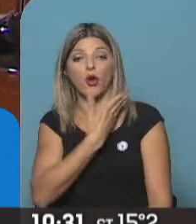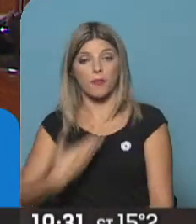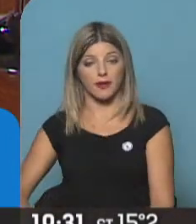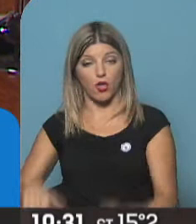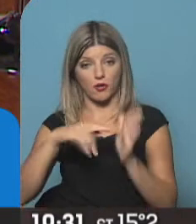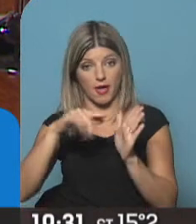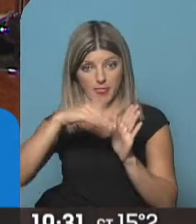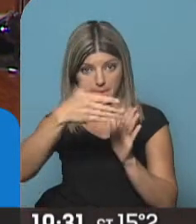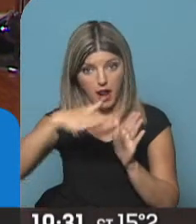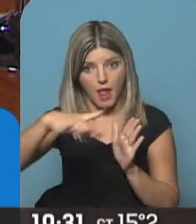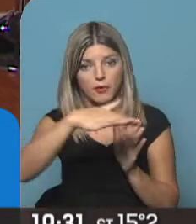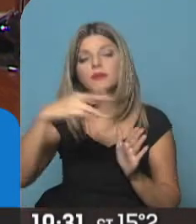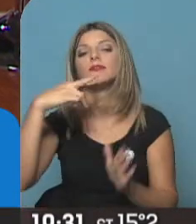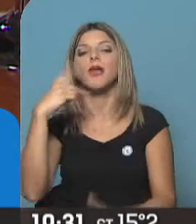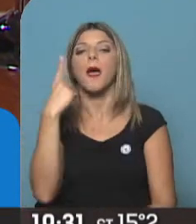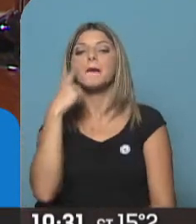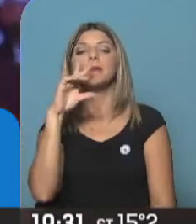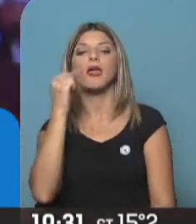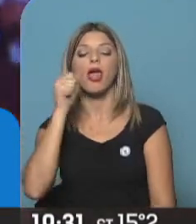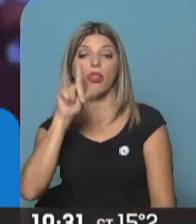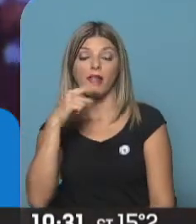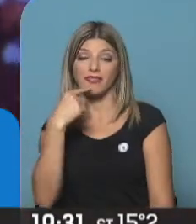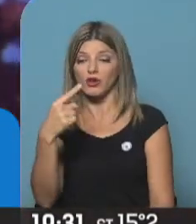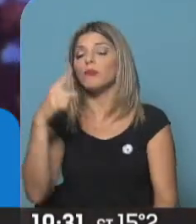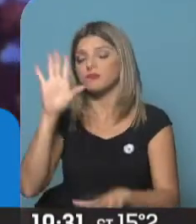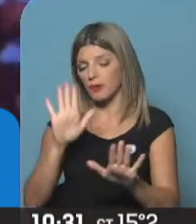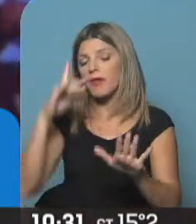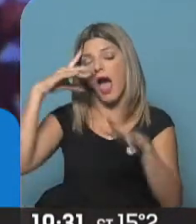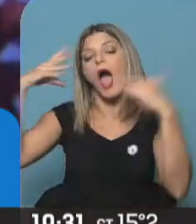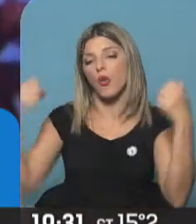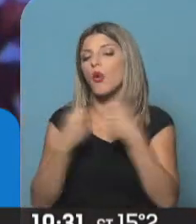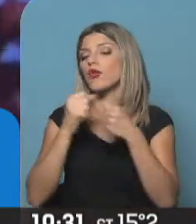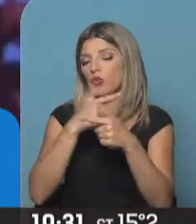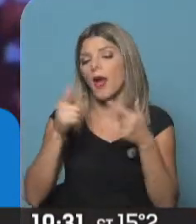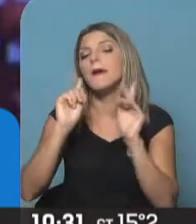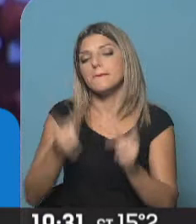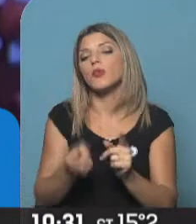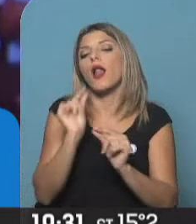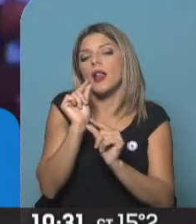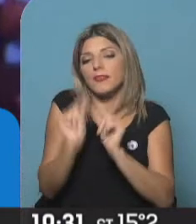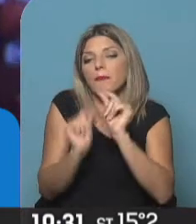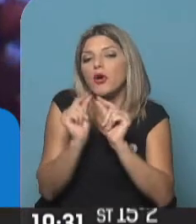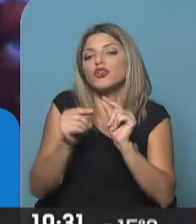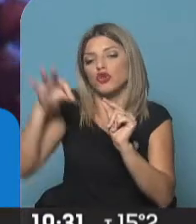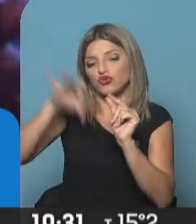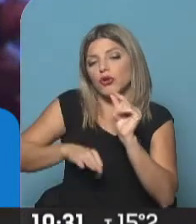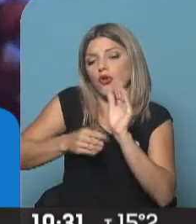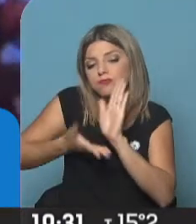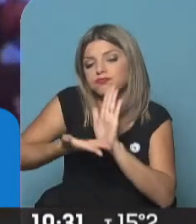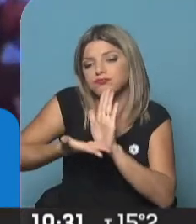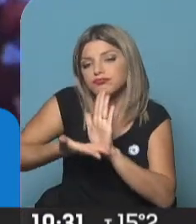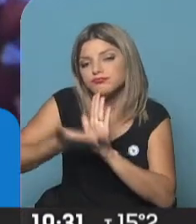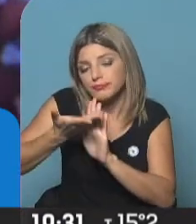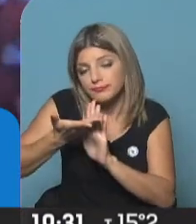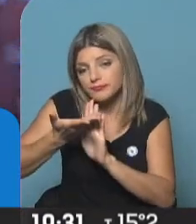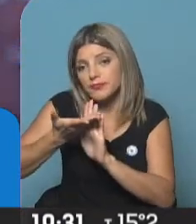garantizado que lo que más allá de que no haya un acuerdo de los docentes no pierdan poder adquisitivo y ha estado haciendo adelantos que hoy